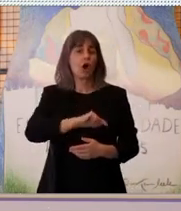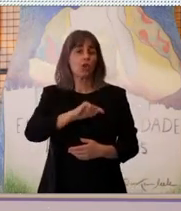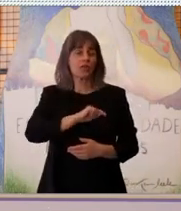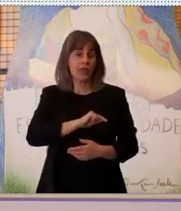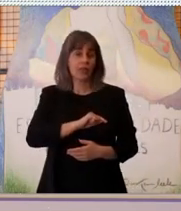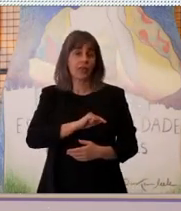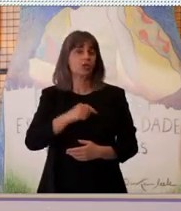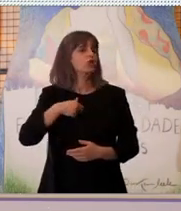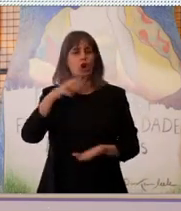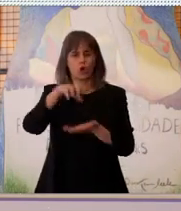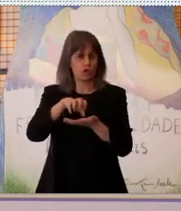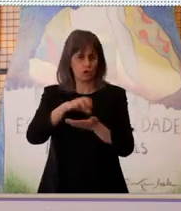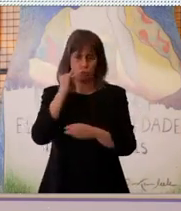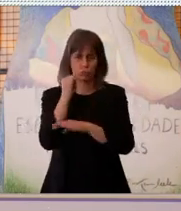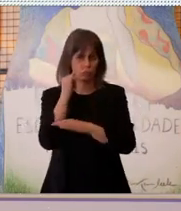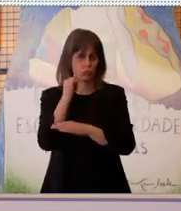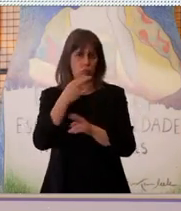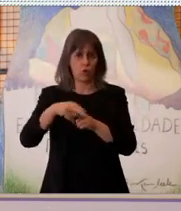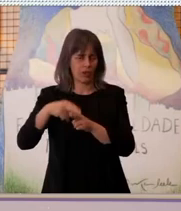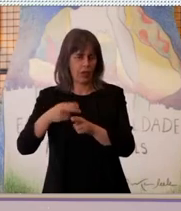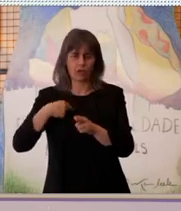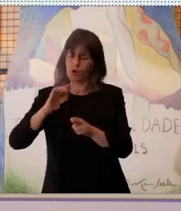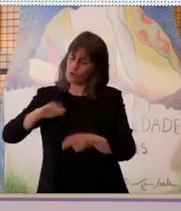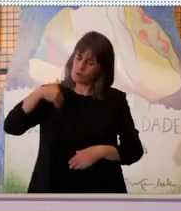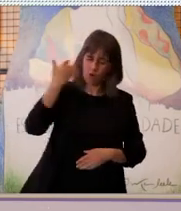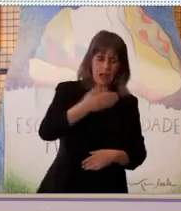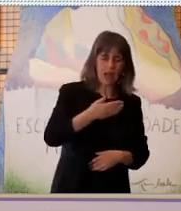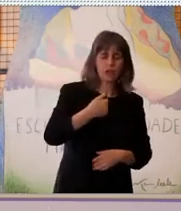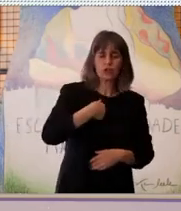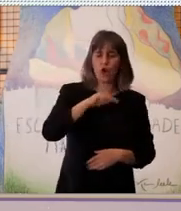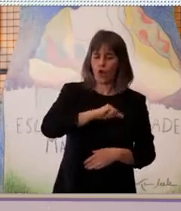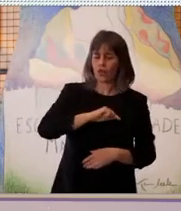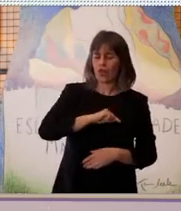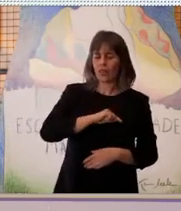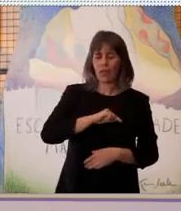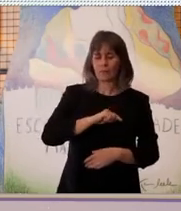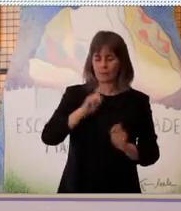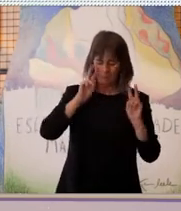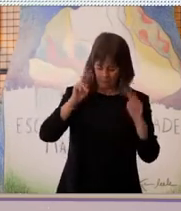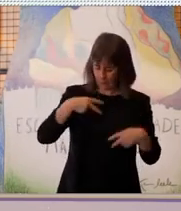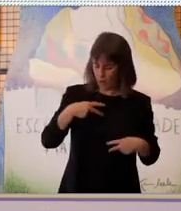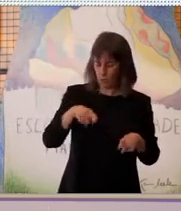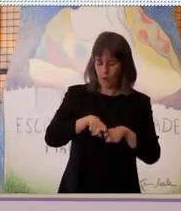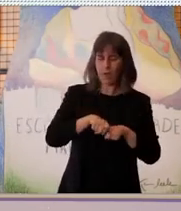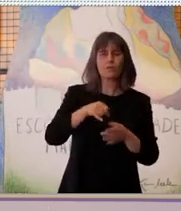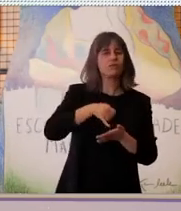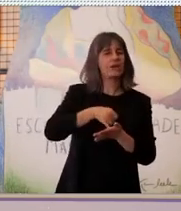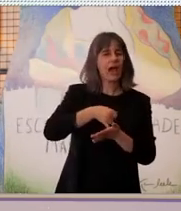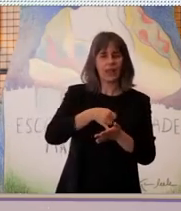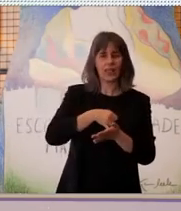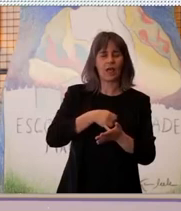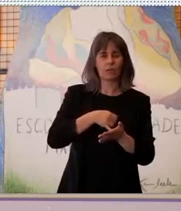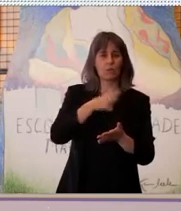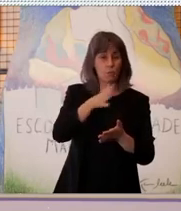política institucional con la conciencia de la enorme fragilidad que tenemos las feministas de de